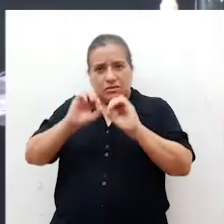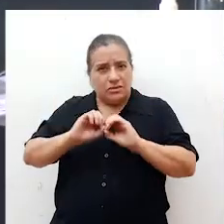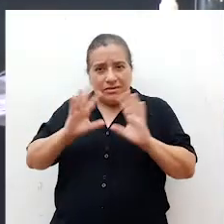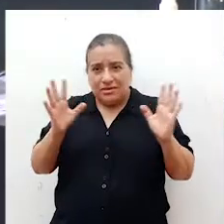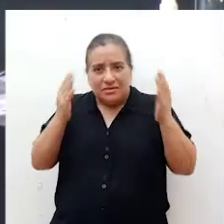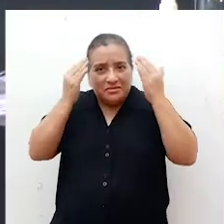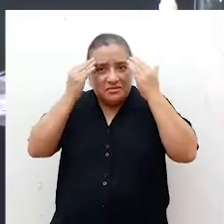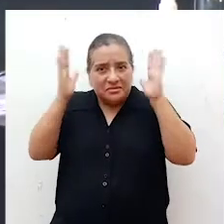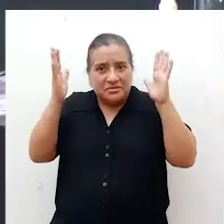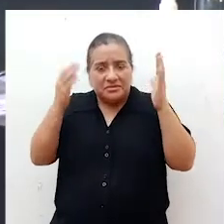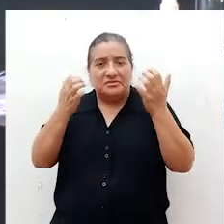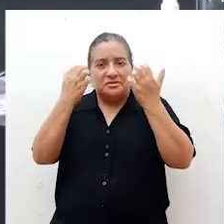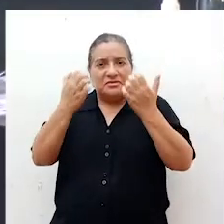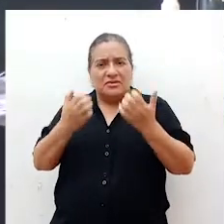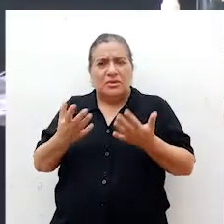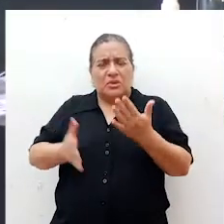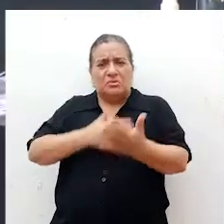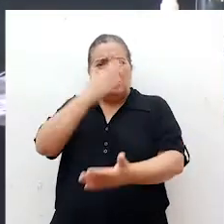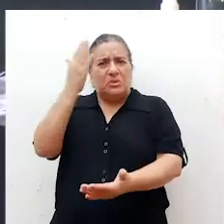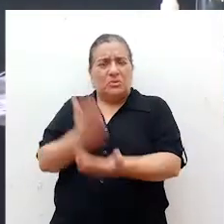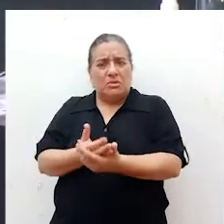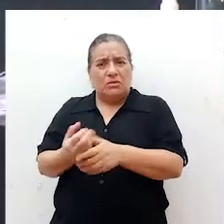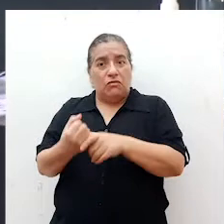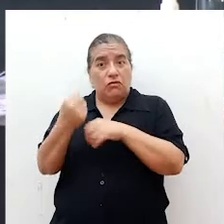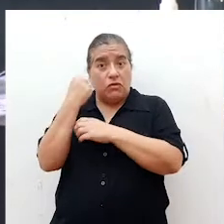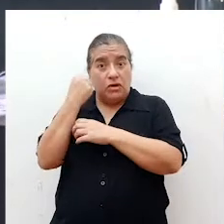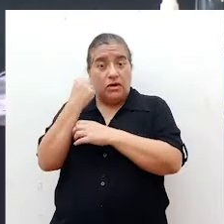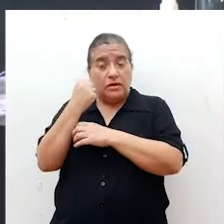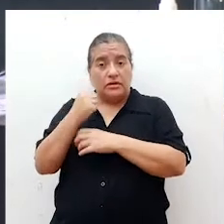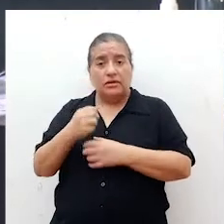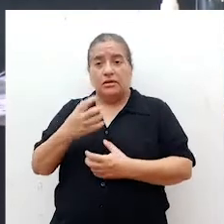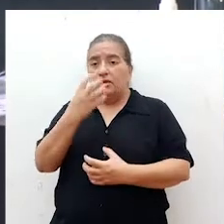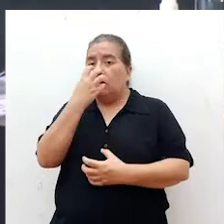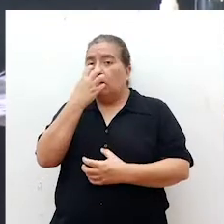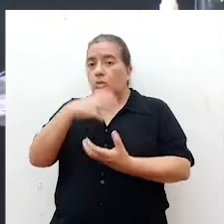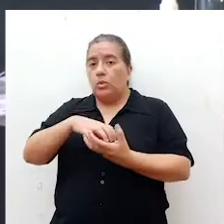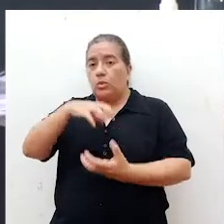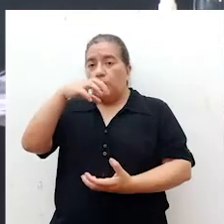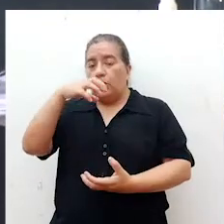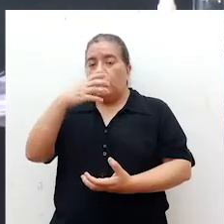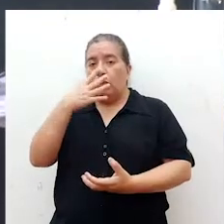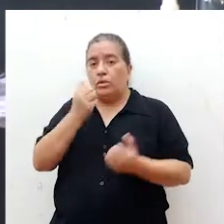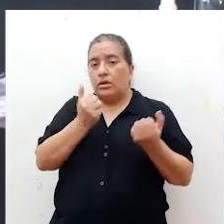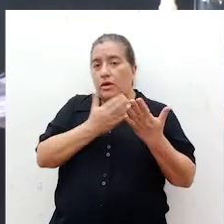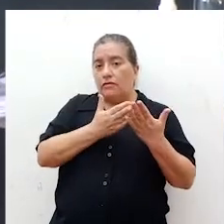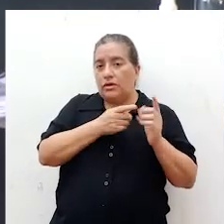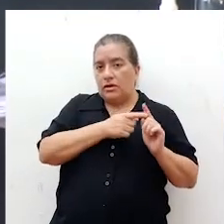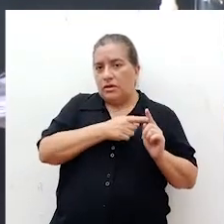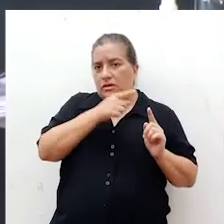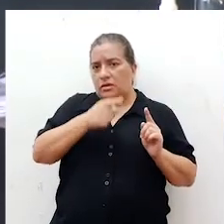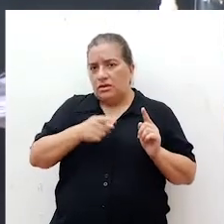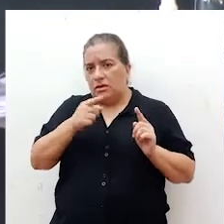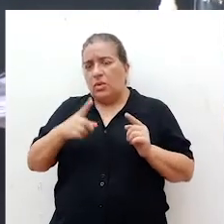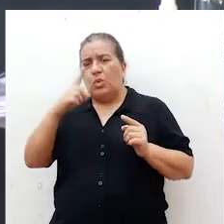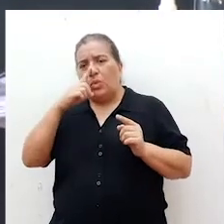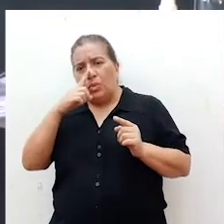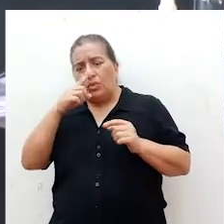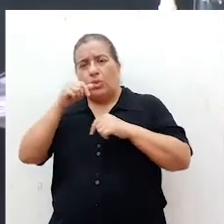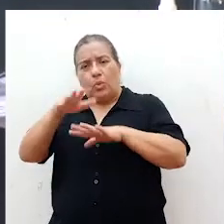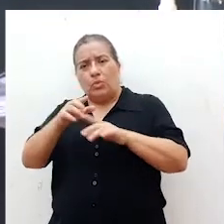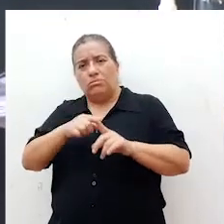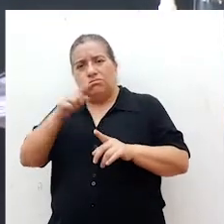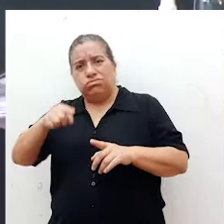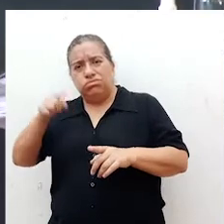podemos señalar que al día de hoy no tenemos información clara. Ha habido una crisis del oxígeno en abril, ha habido una crisis